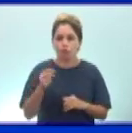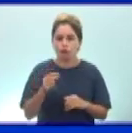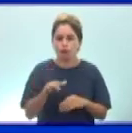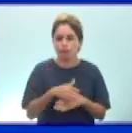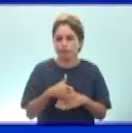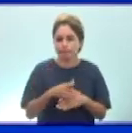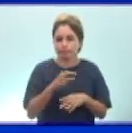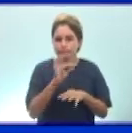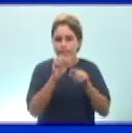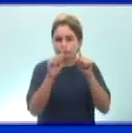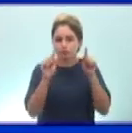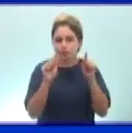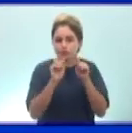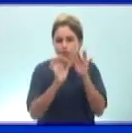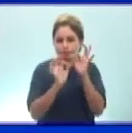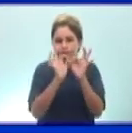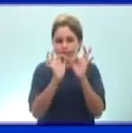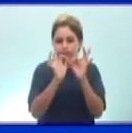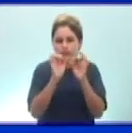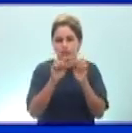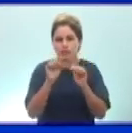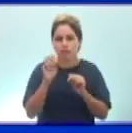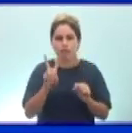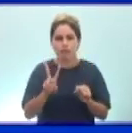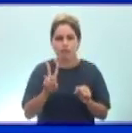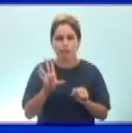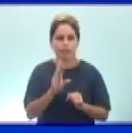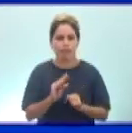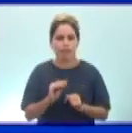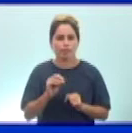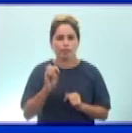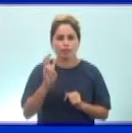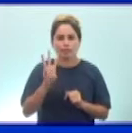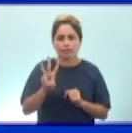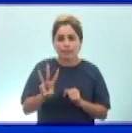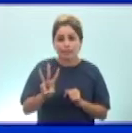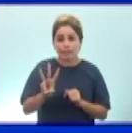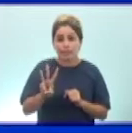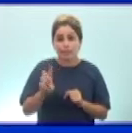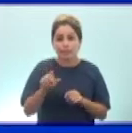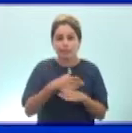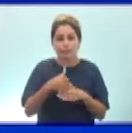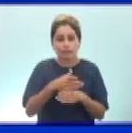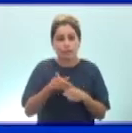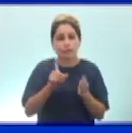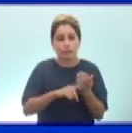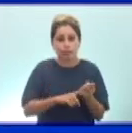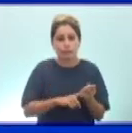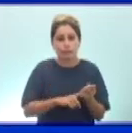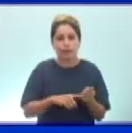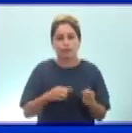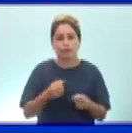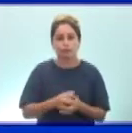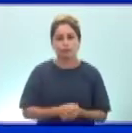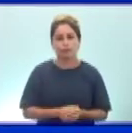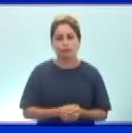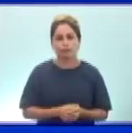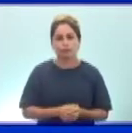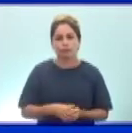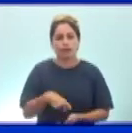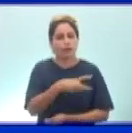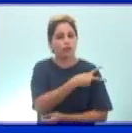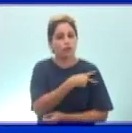2, decimos que existen 3 tipos de orbitales P. En secundaria básica, ustedes